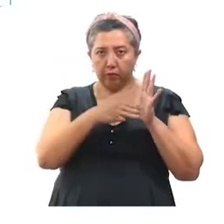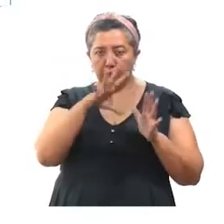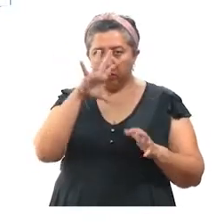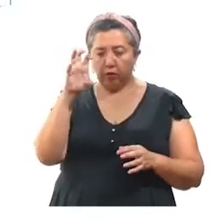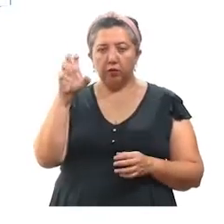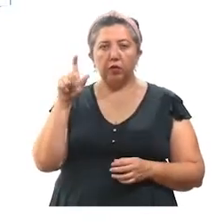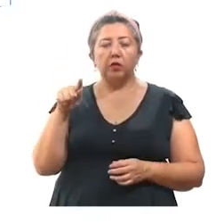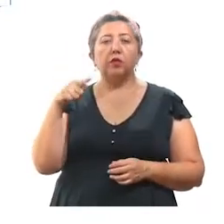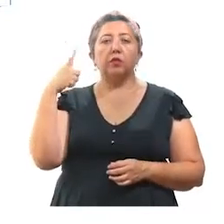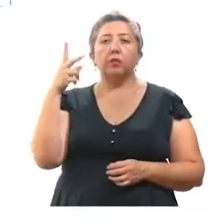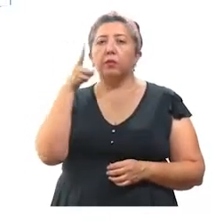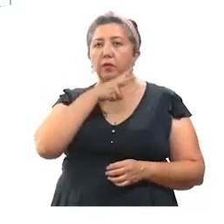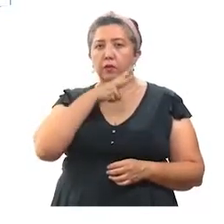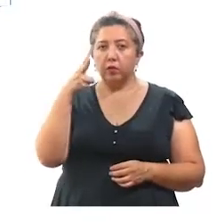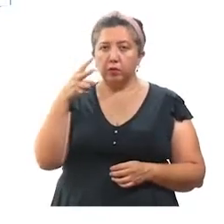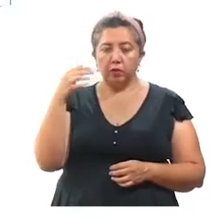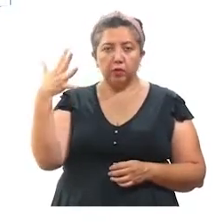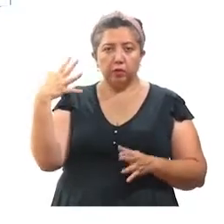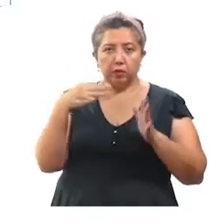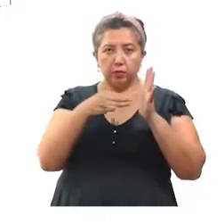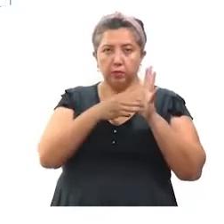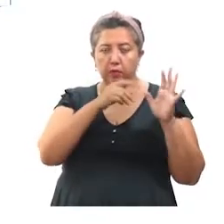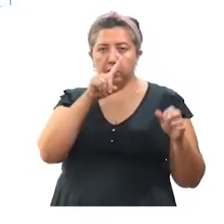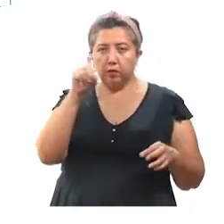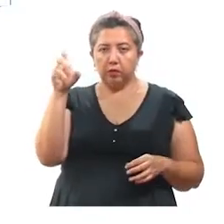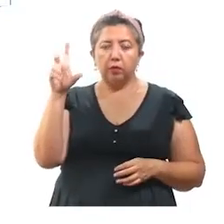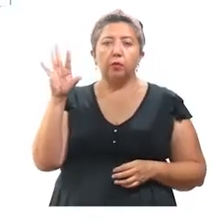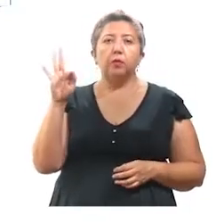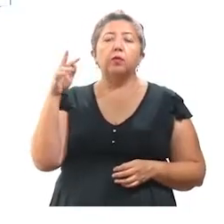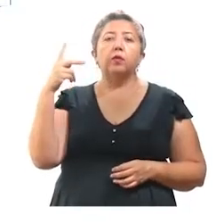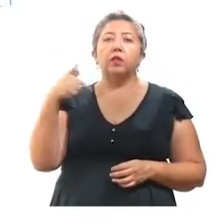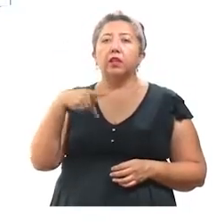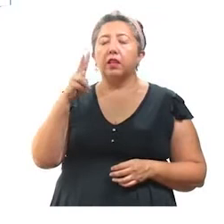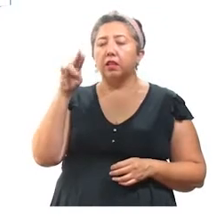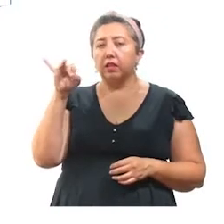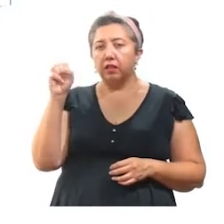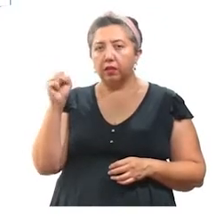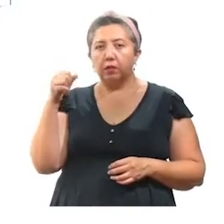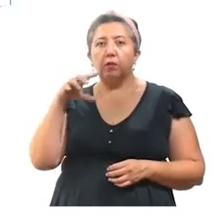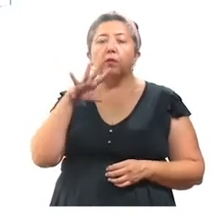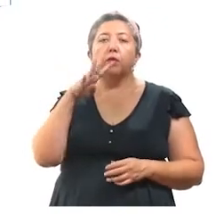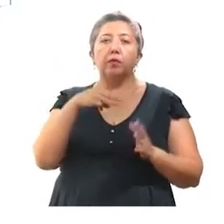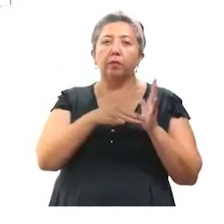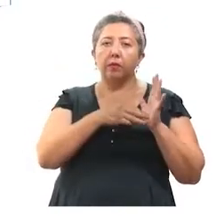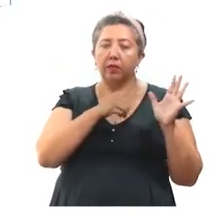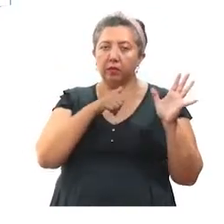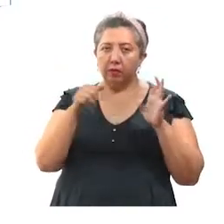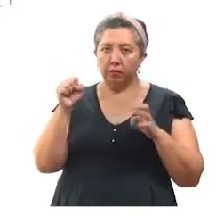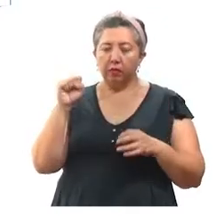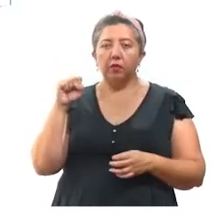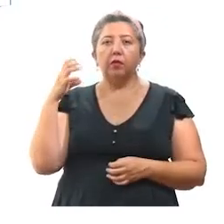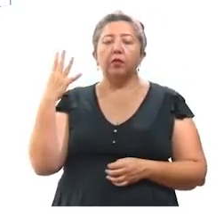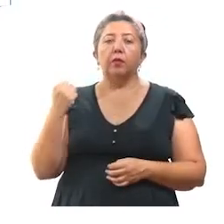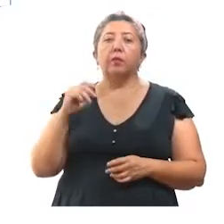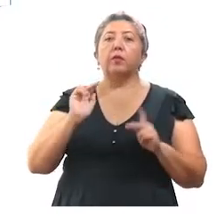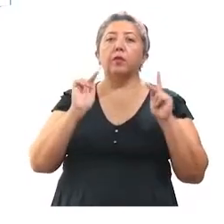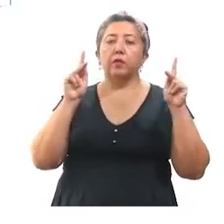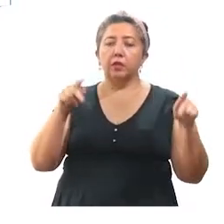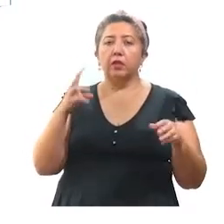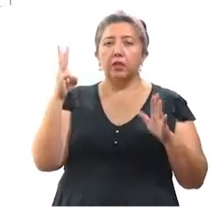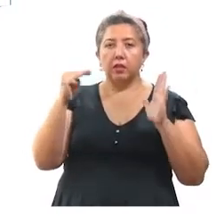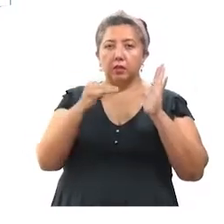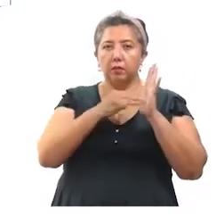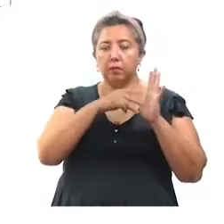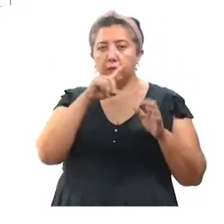571 valladolid 5.141 kanasín 4.669 progreso